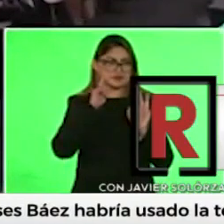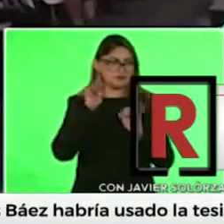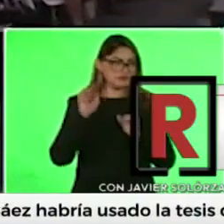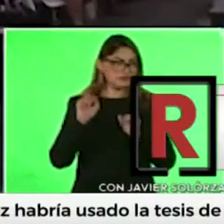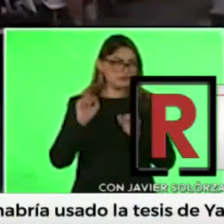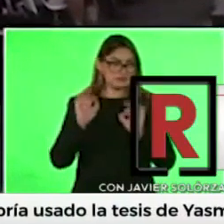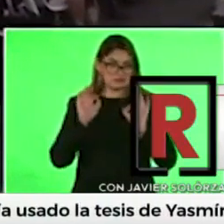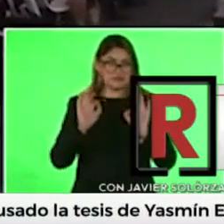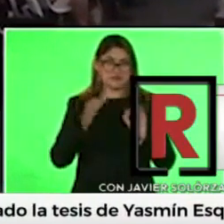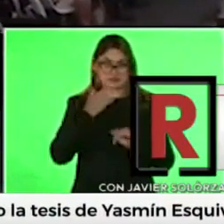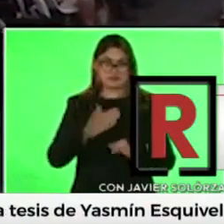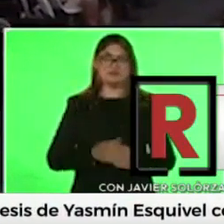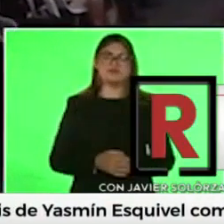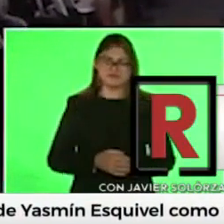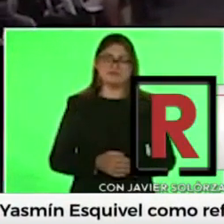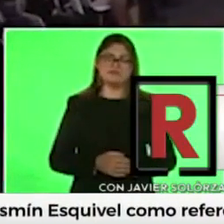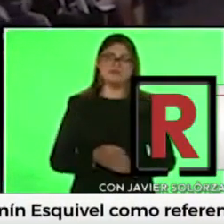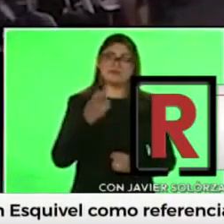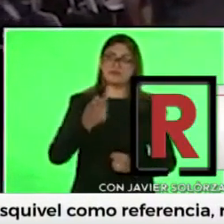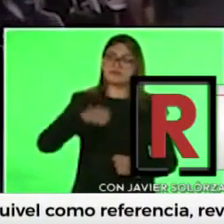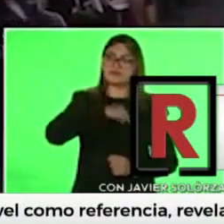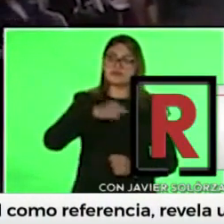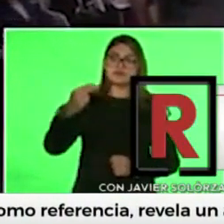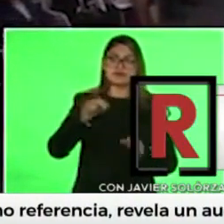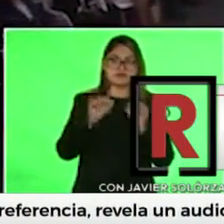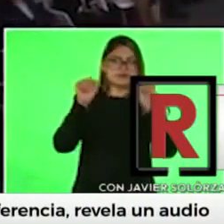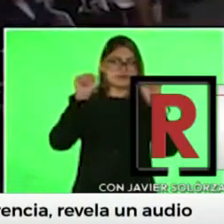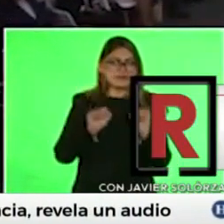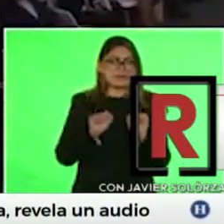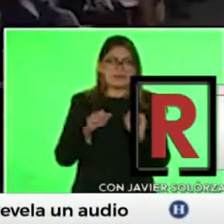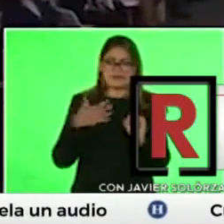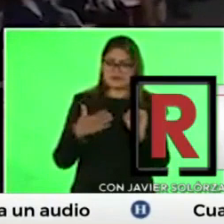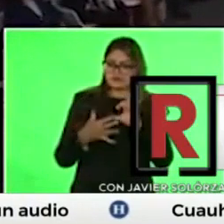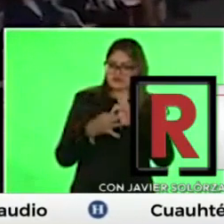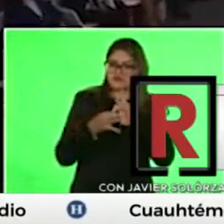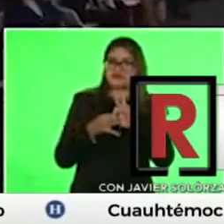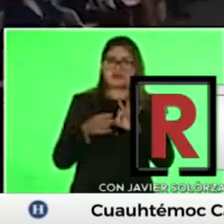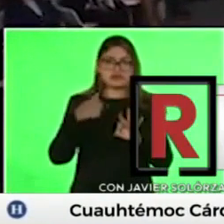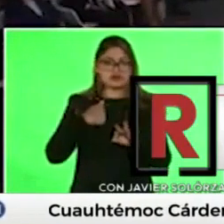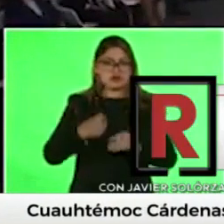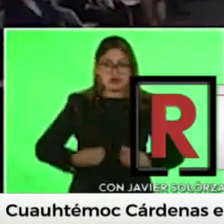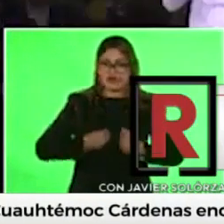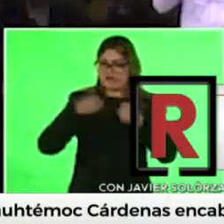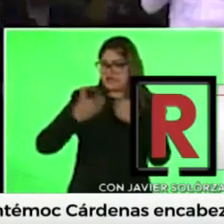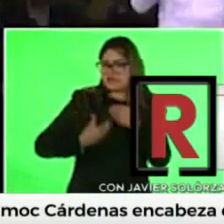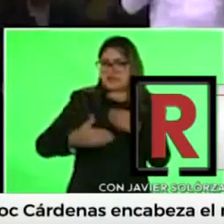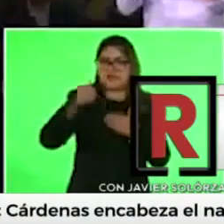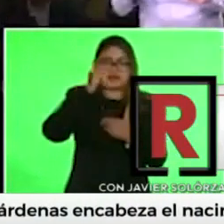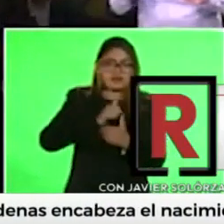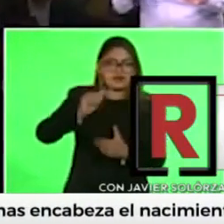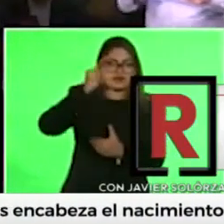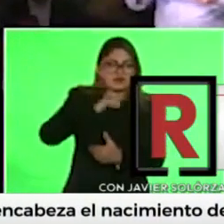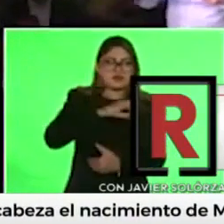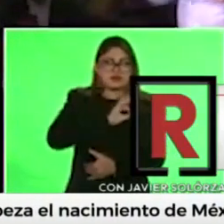El país es muy grande y somos muchos y muy distintos. Ese por una parte. Y dos, que es ya una duda más